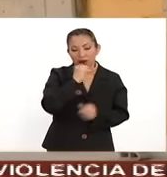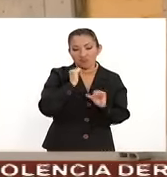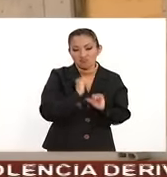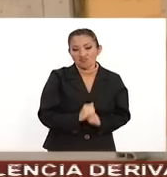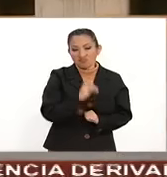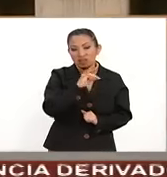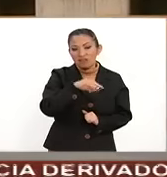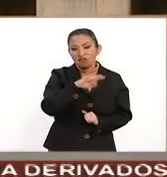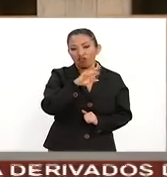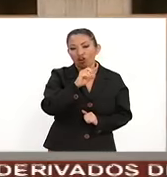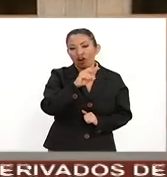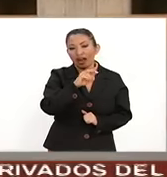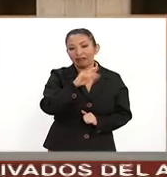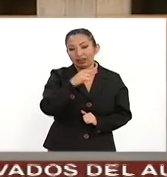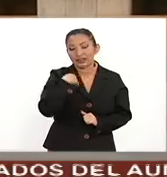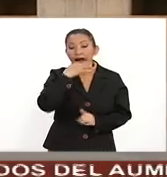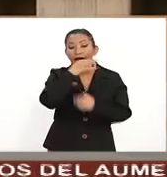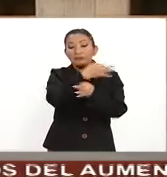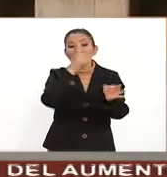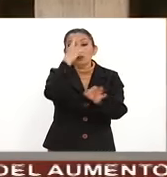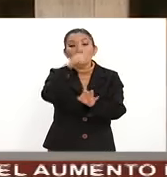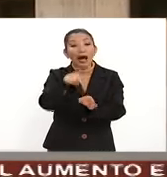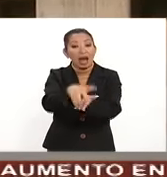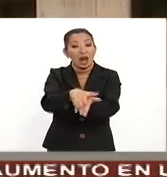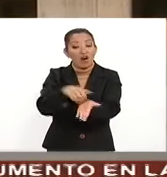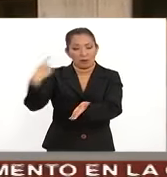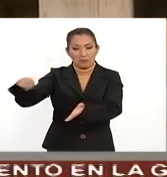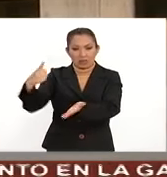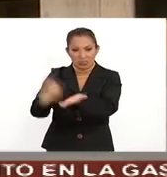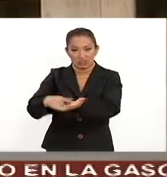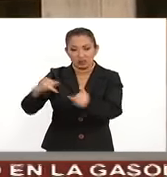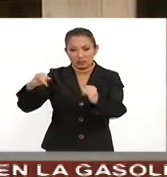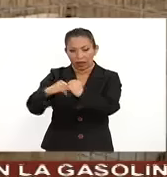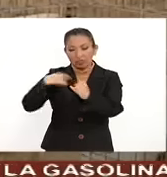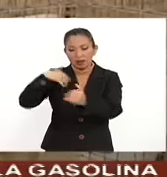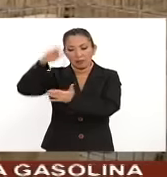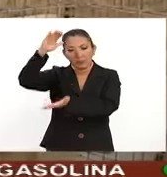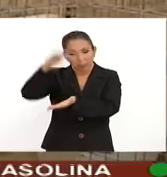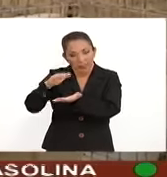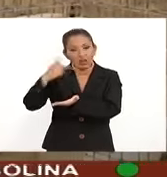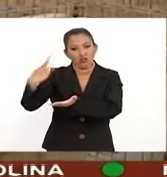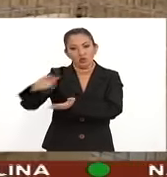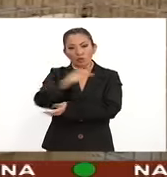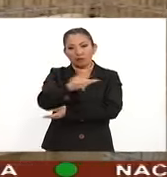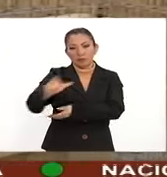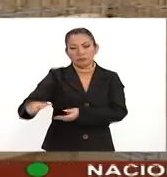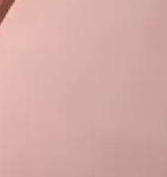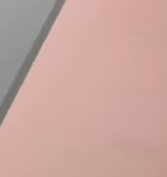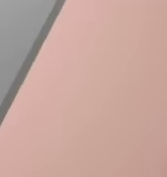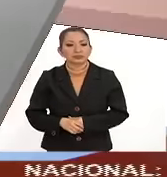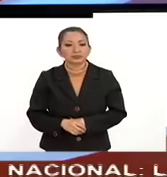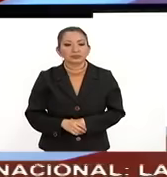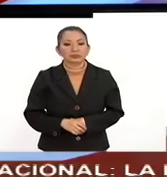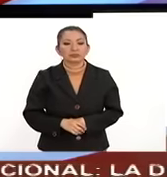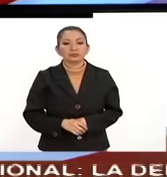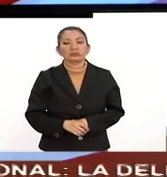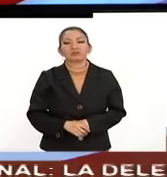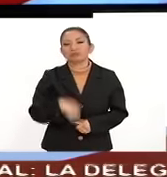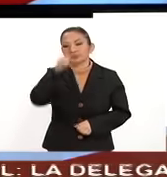en breve dará a conocer un plan de austeridad para el instituto que incluye la reducción de su salario.